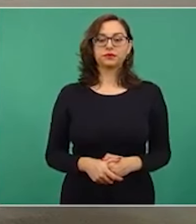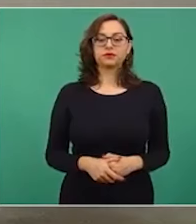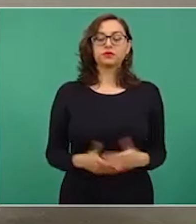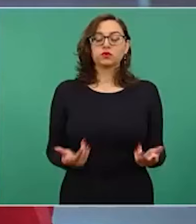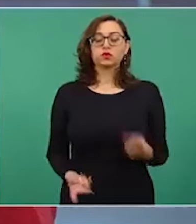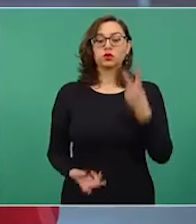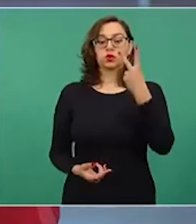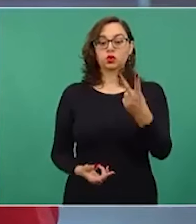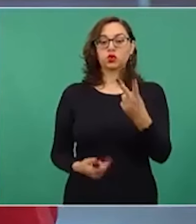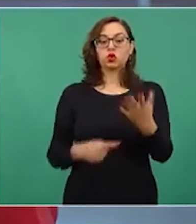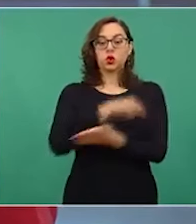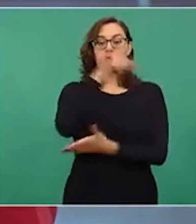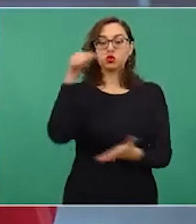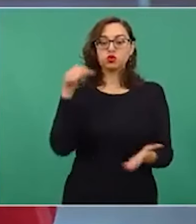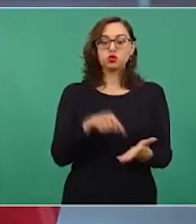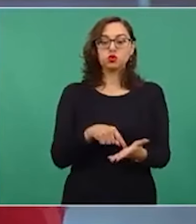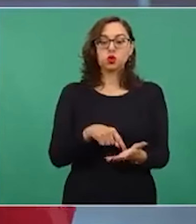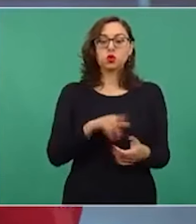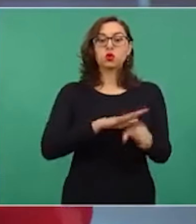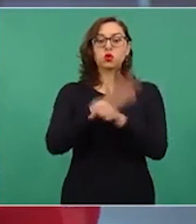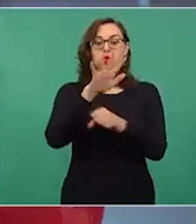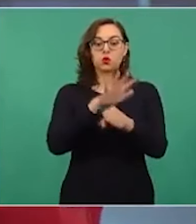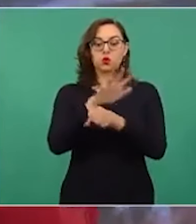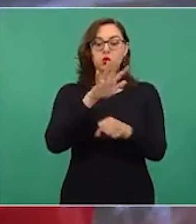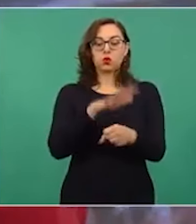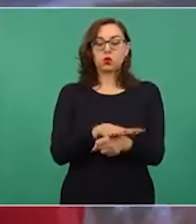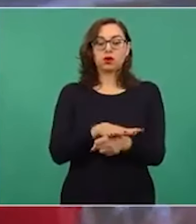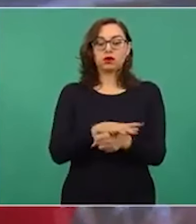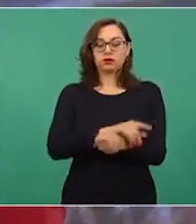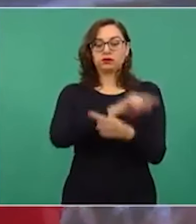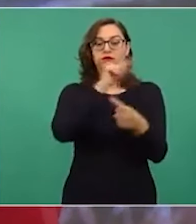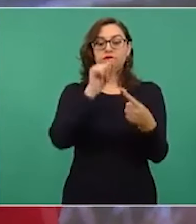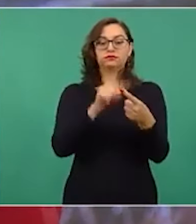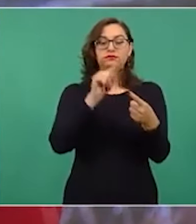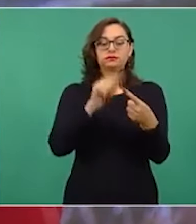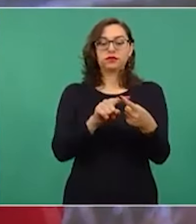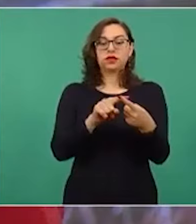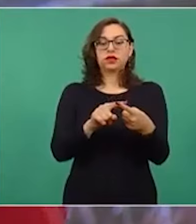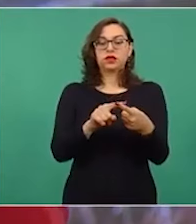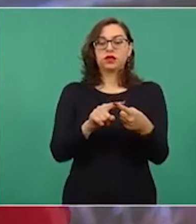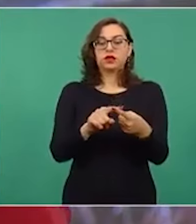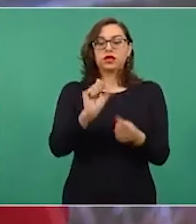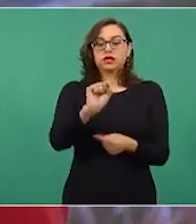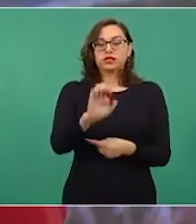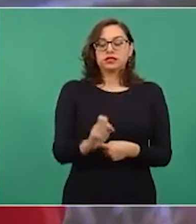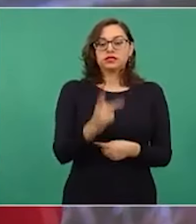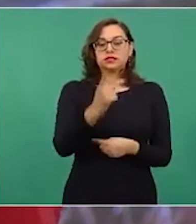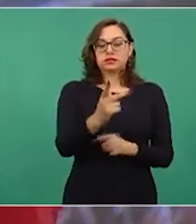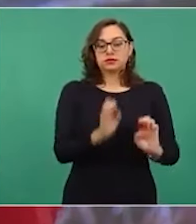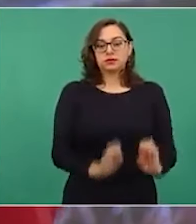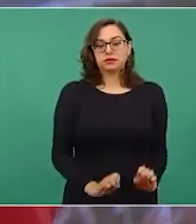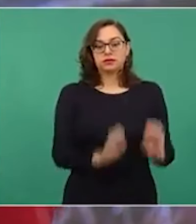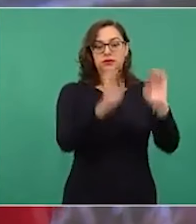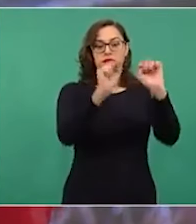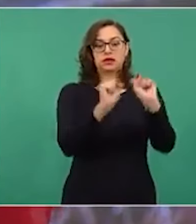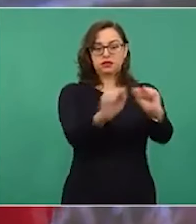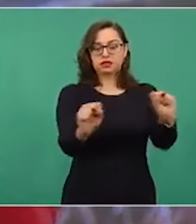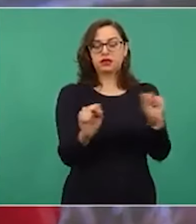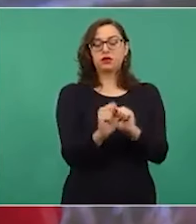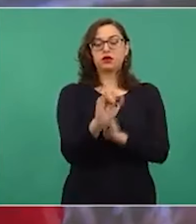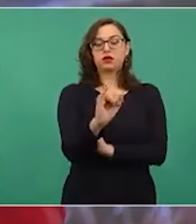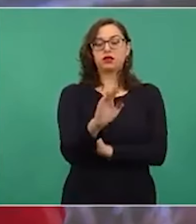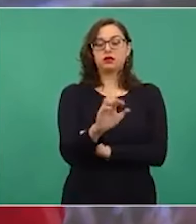sedes, en el emblemático edificio de la Secretaría de Educación Pública, el Salón